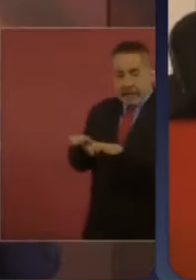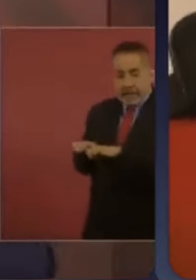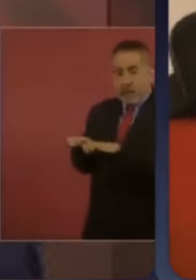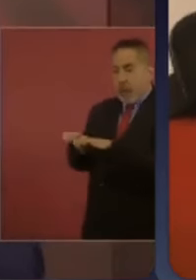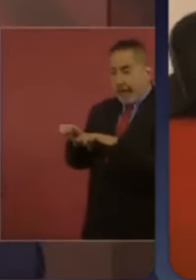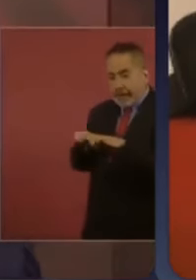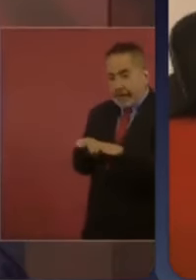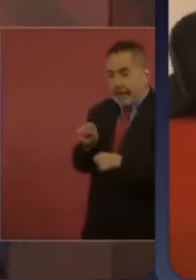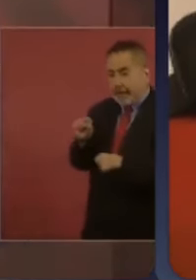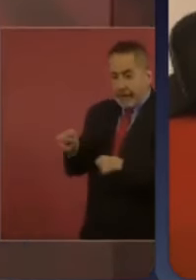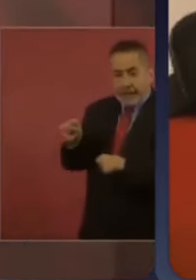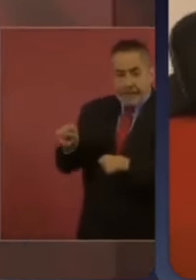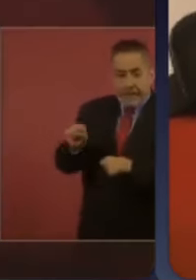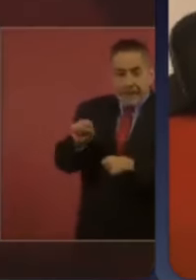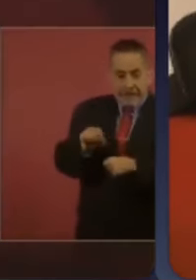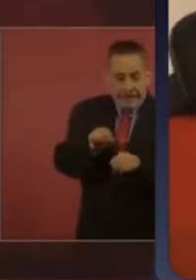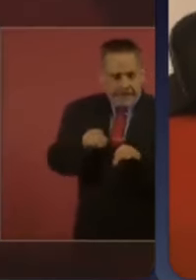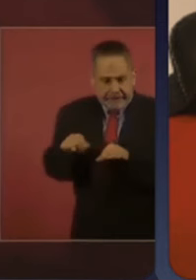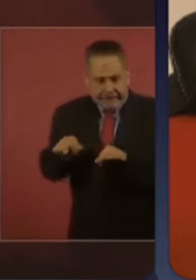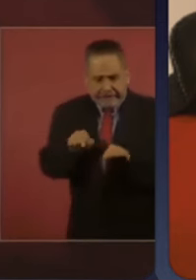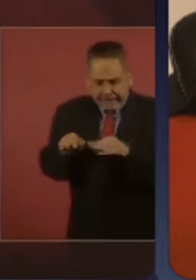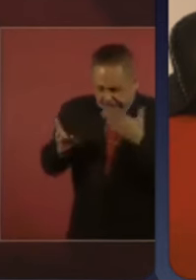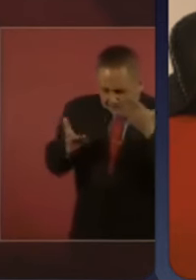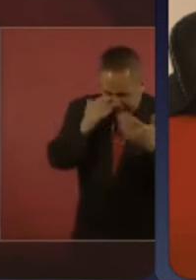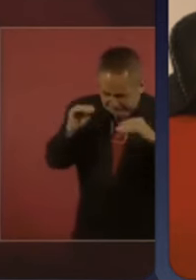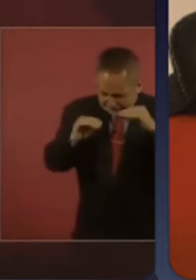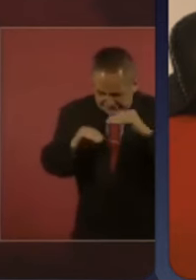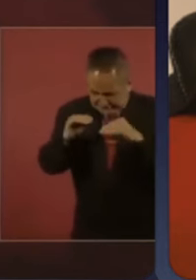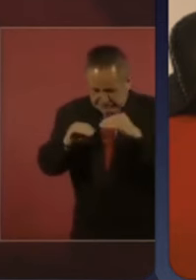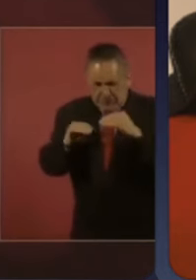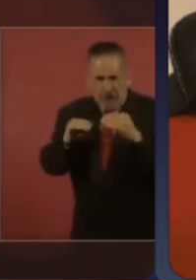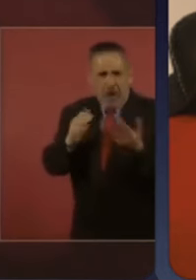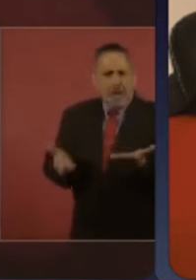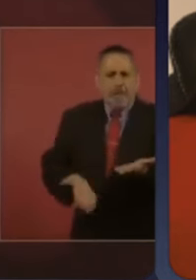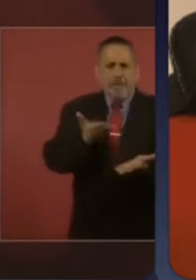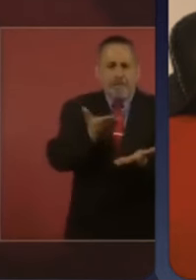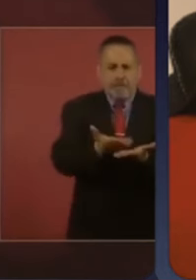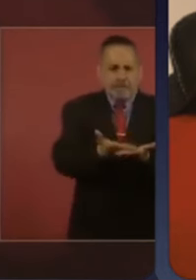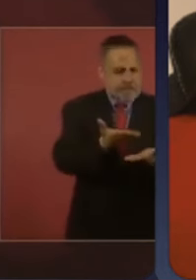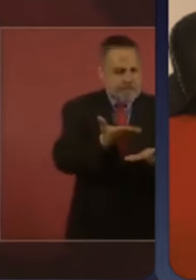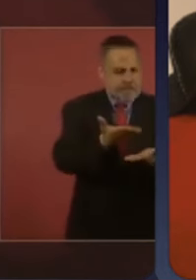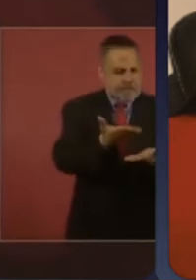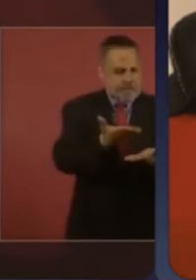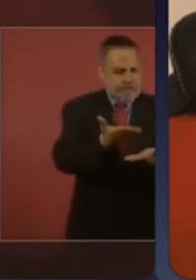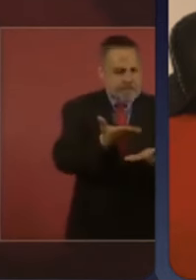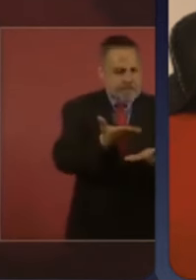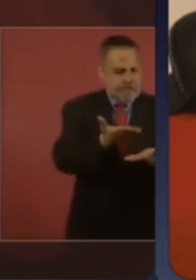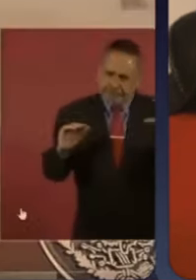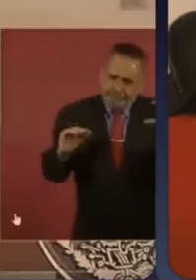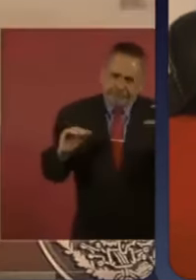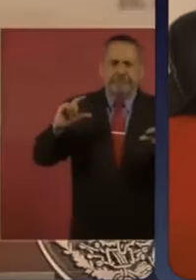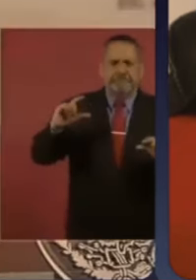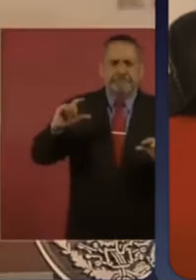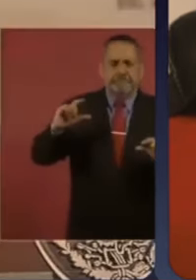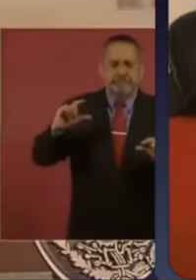trabajando para la presentación de las iniciativas,